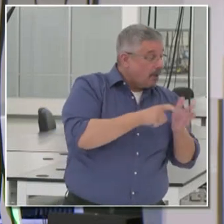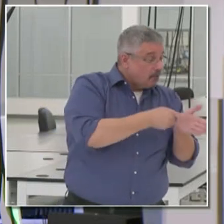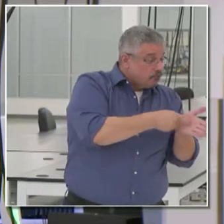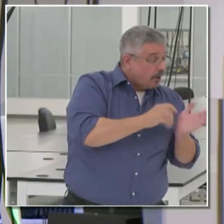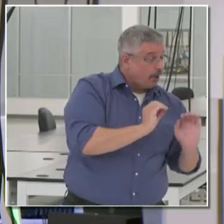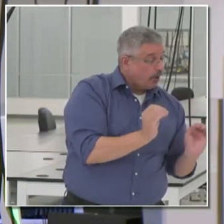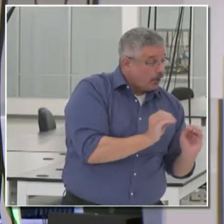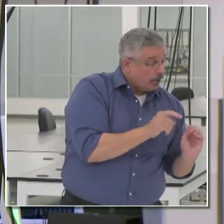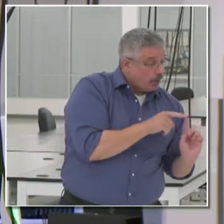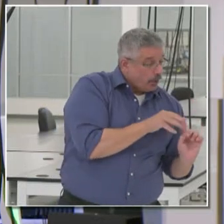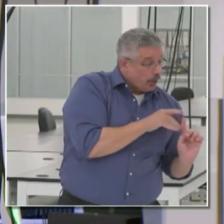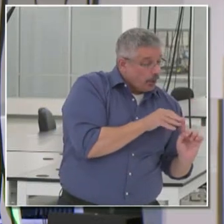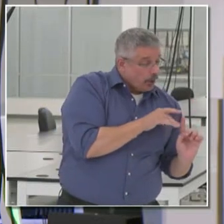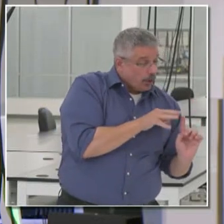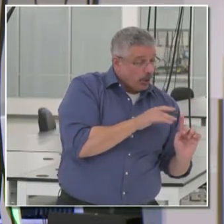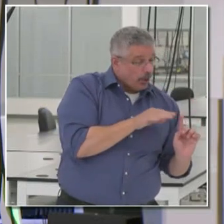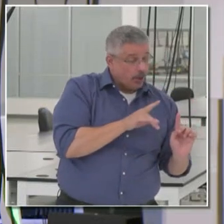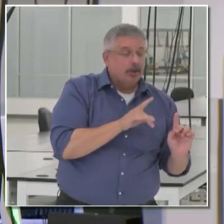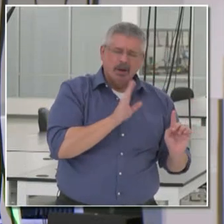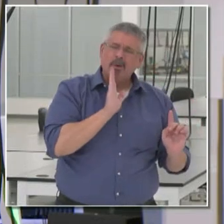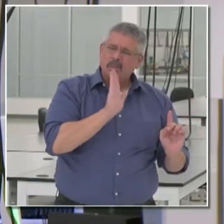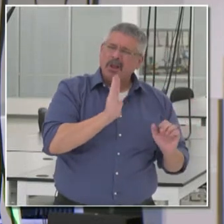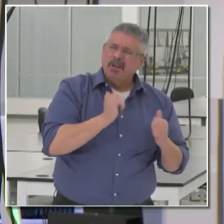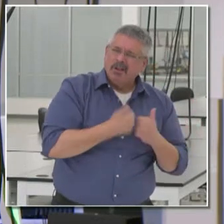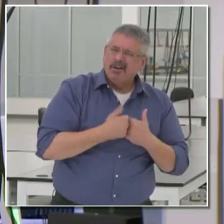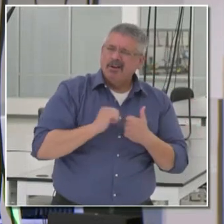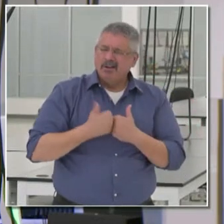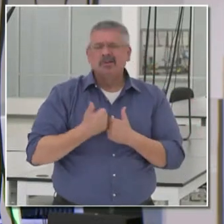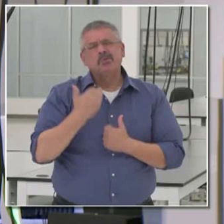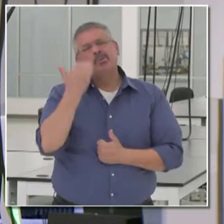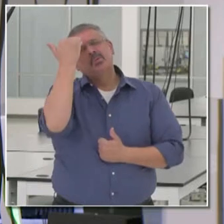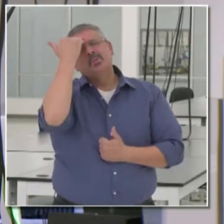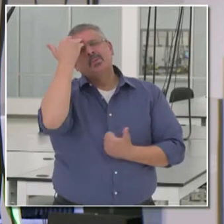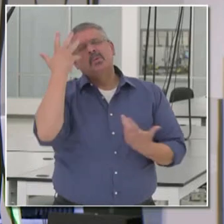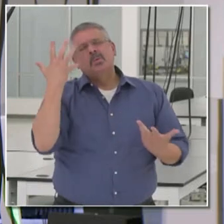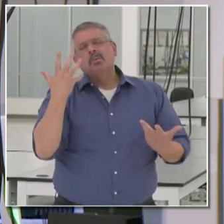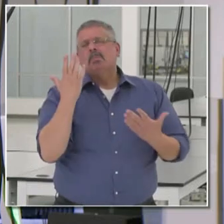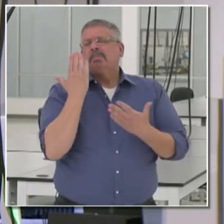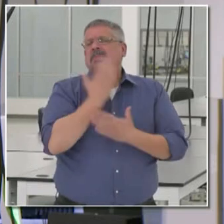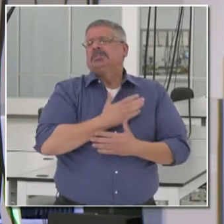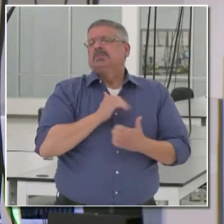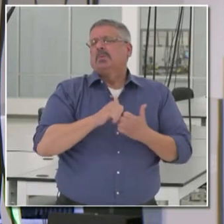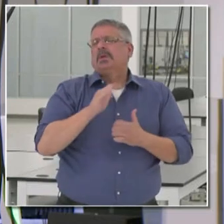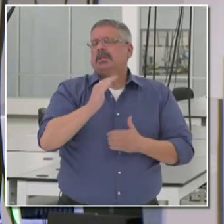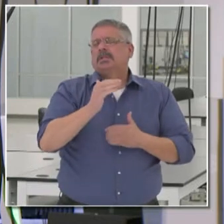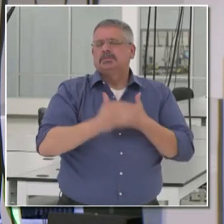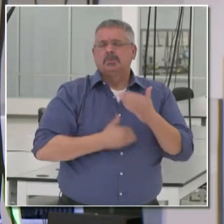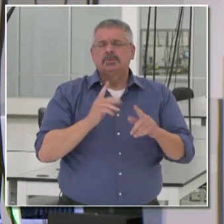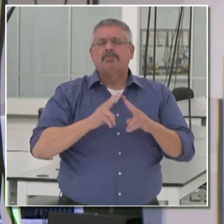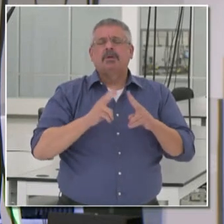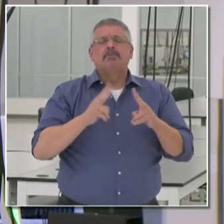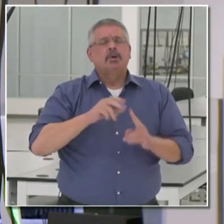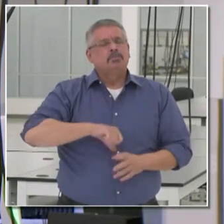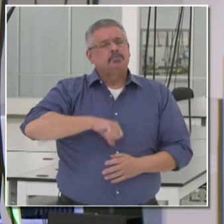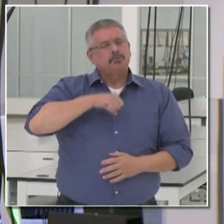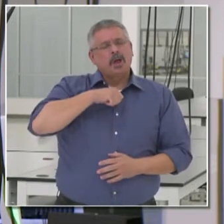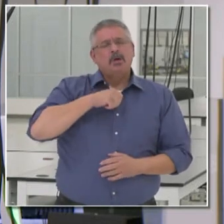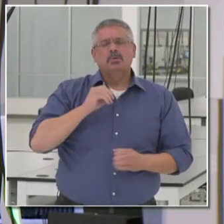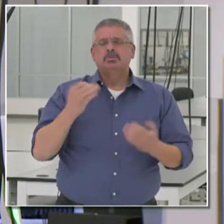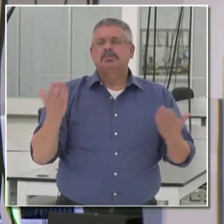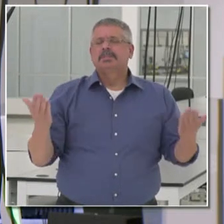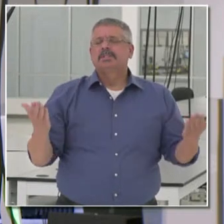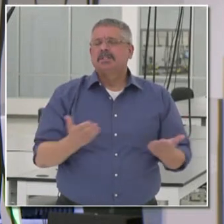empezando de la nada se supone que habrá retos y dificultades pero estamos muy contentos con el progreso que hemos hecho hoy